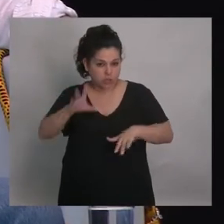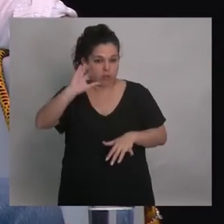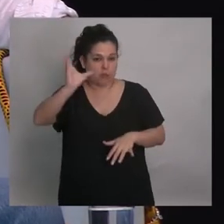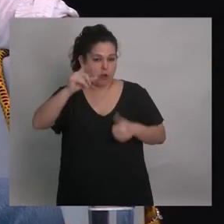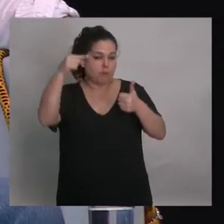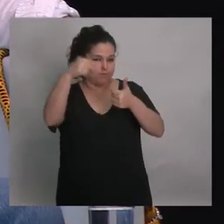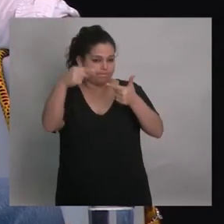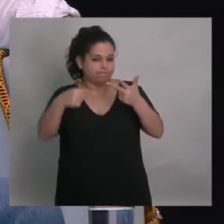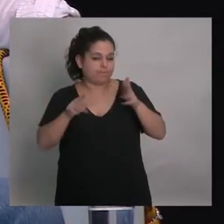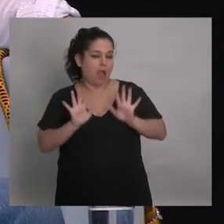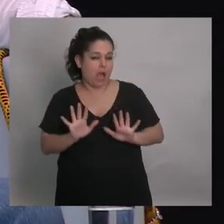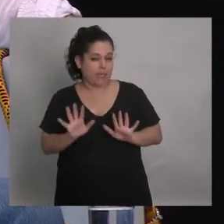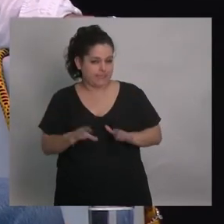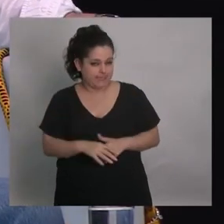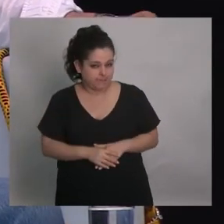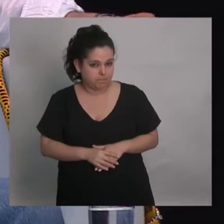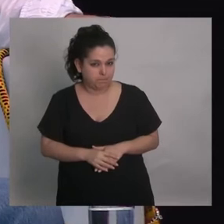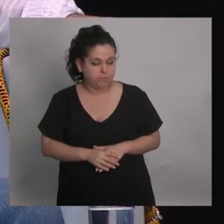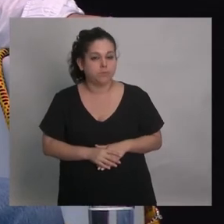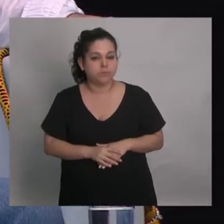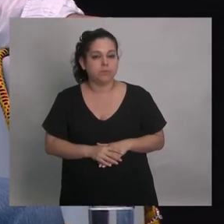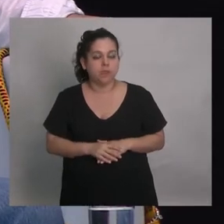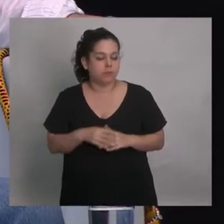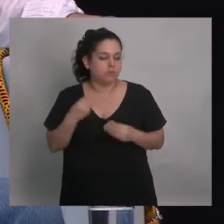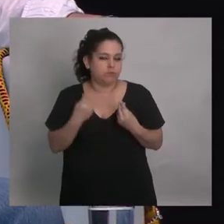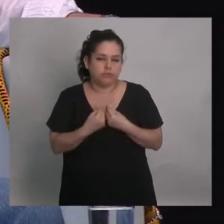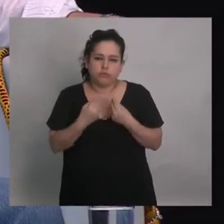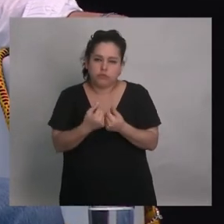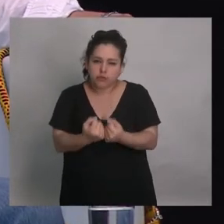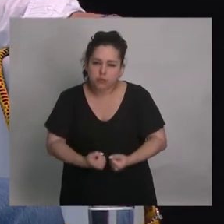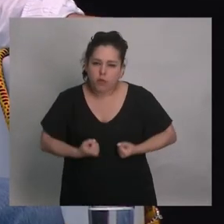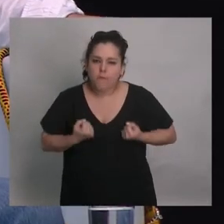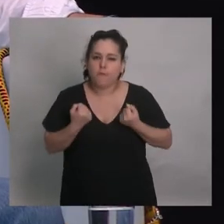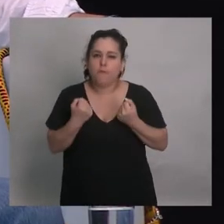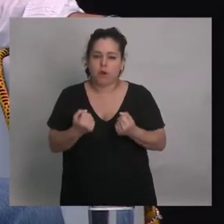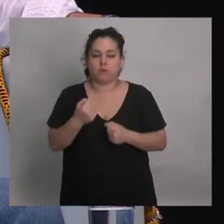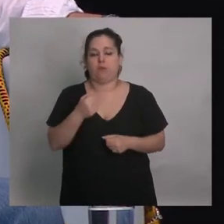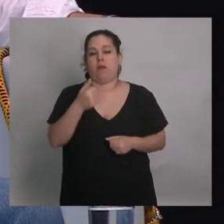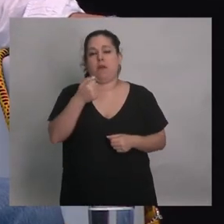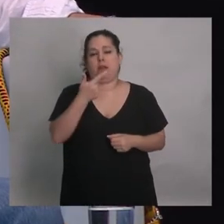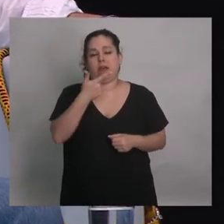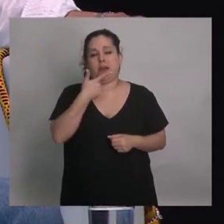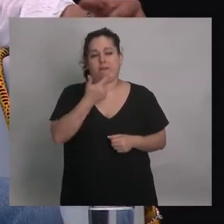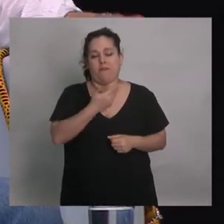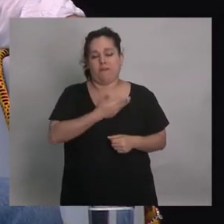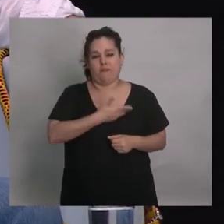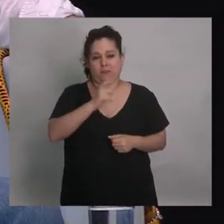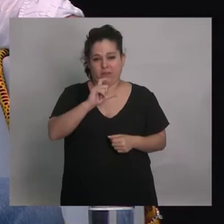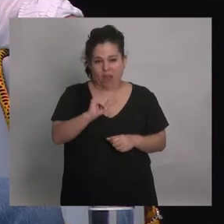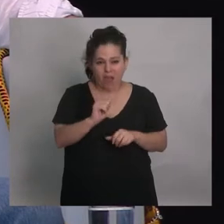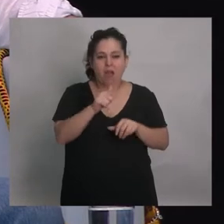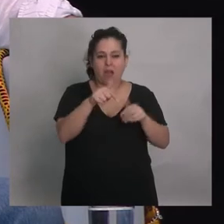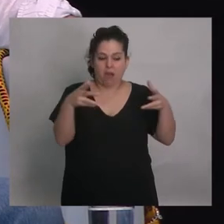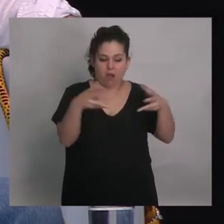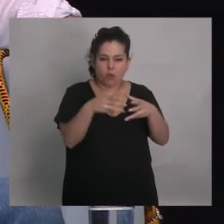después de unos ingentes esfuerzos las farc llegaron a un acuerdo con el estado